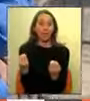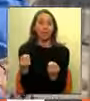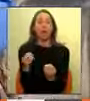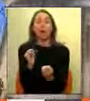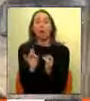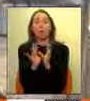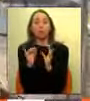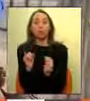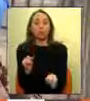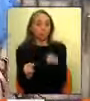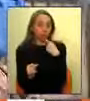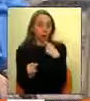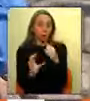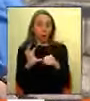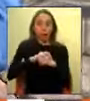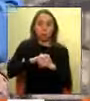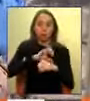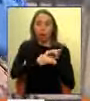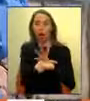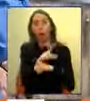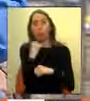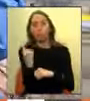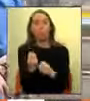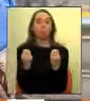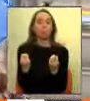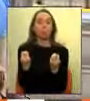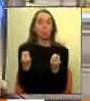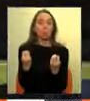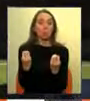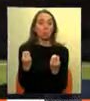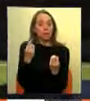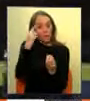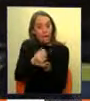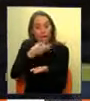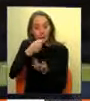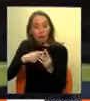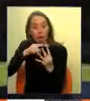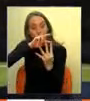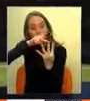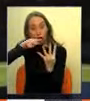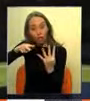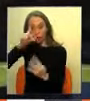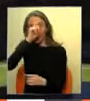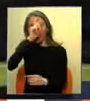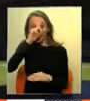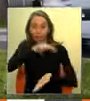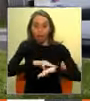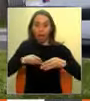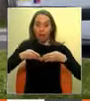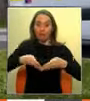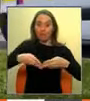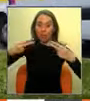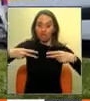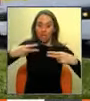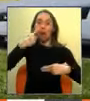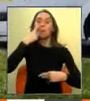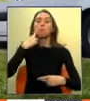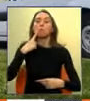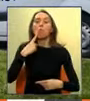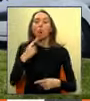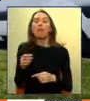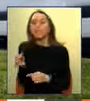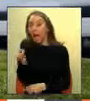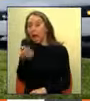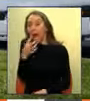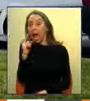sí, pues, estaría de acuerdo, porque siempre la medicina se busca alternativa. Médicos del Hospital Naval de Viña del Mar iniciarán pruebas con Viagra